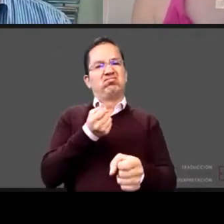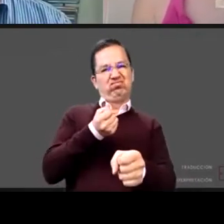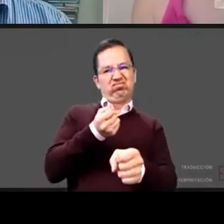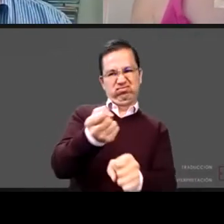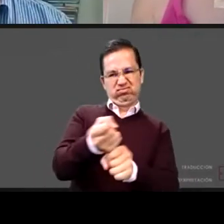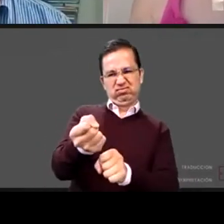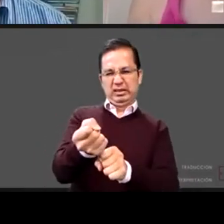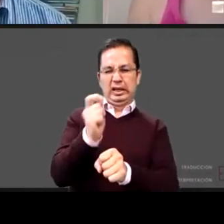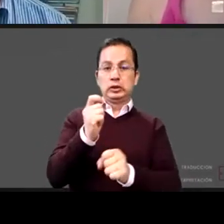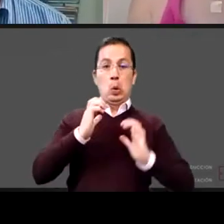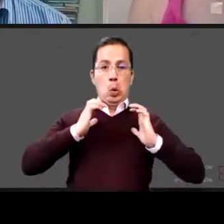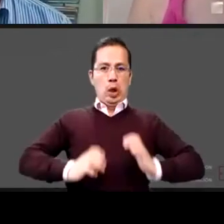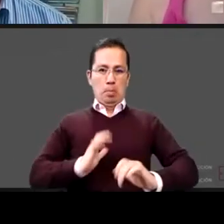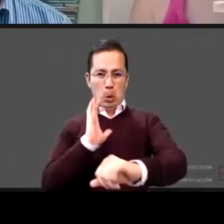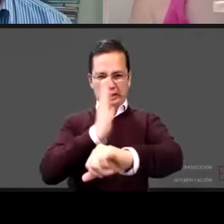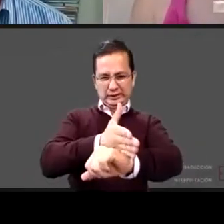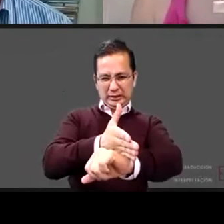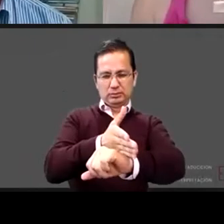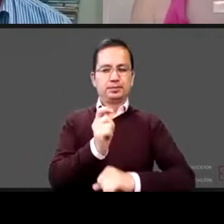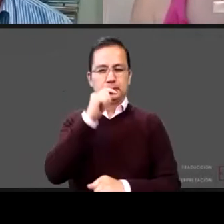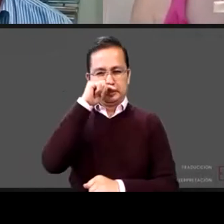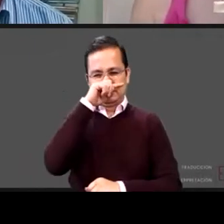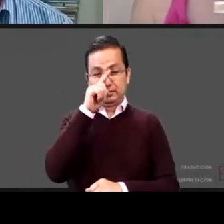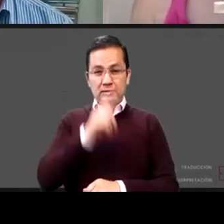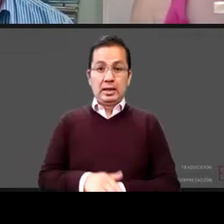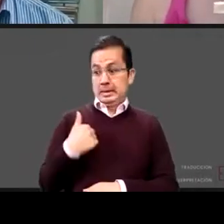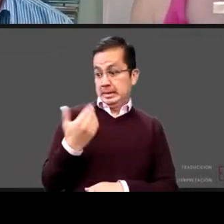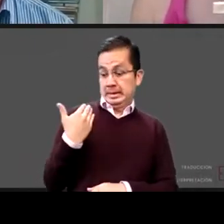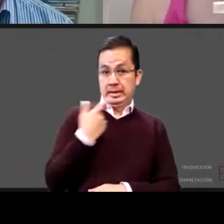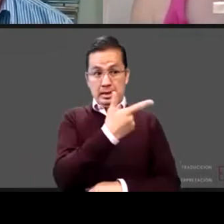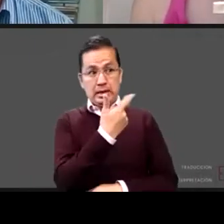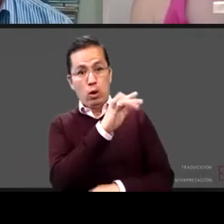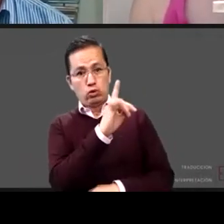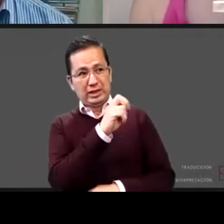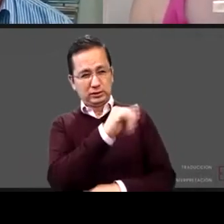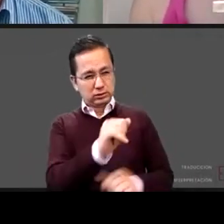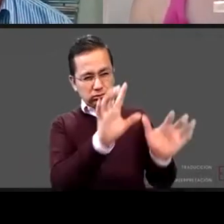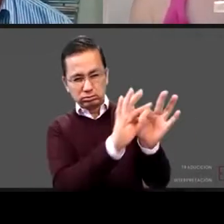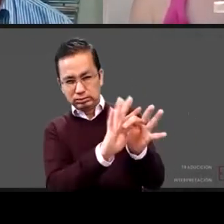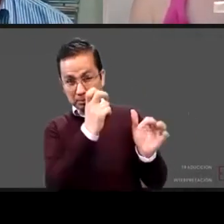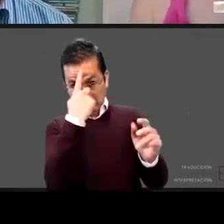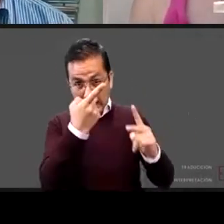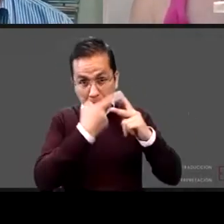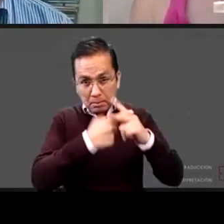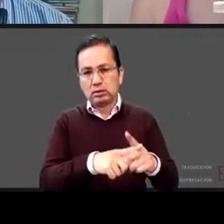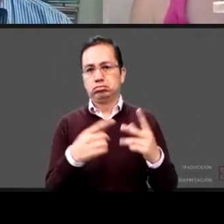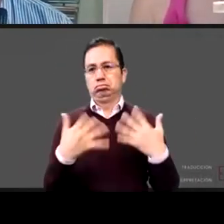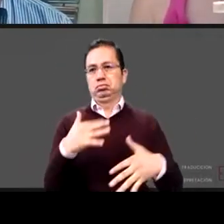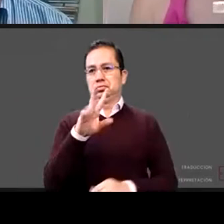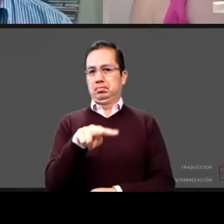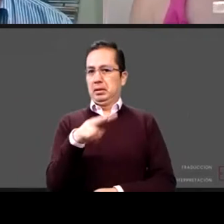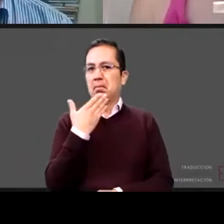Me parece que la introducción que dio Gaudencio fue muy propicia, porque creo que queda claro,